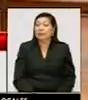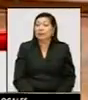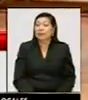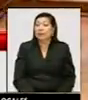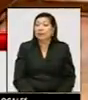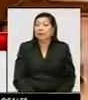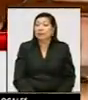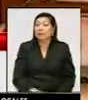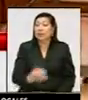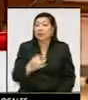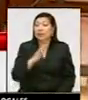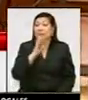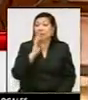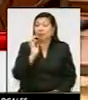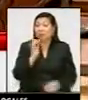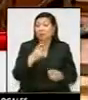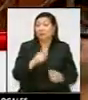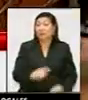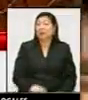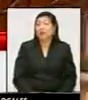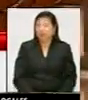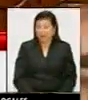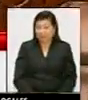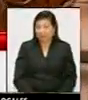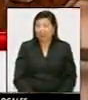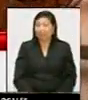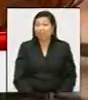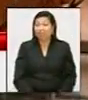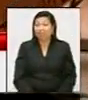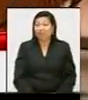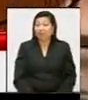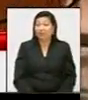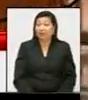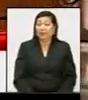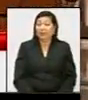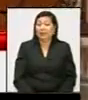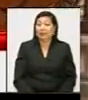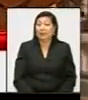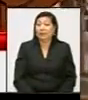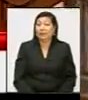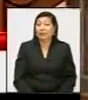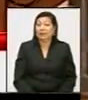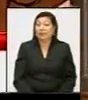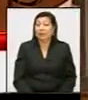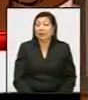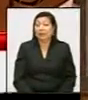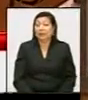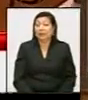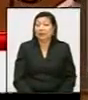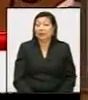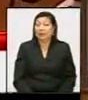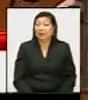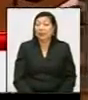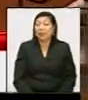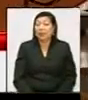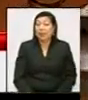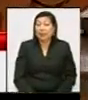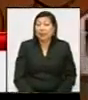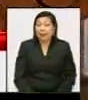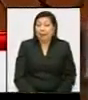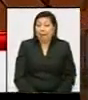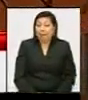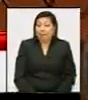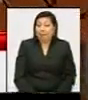Antes, señor presidente. Antes saludo la palabra, si me permite. Damos la bienvenida al congresista Justiniano Apaza. Sí, colega Justiniano